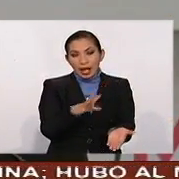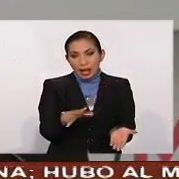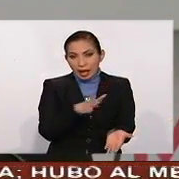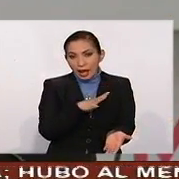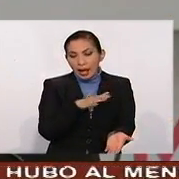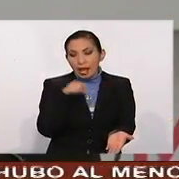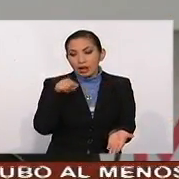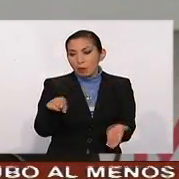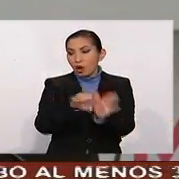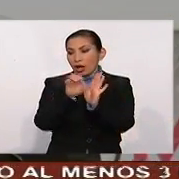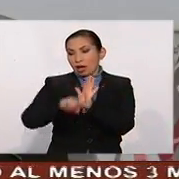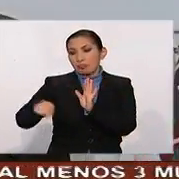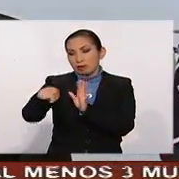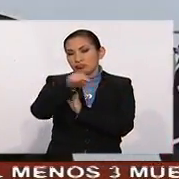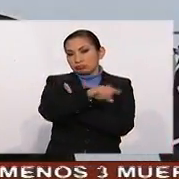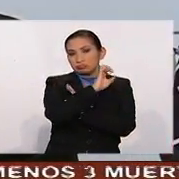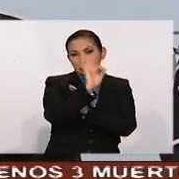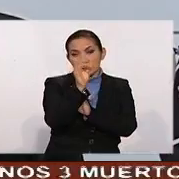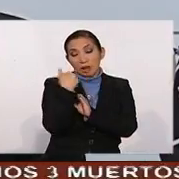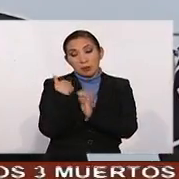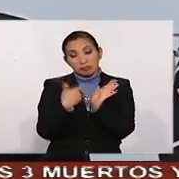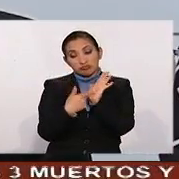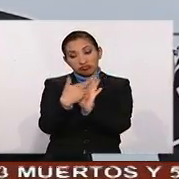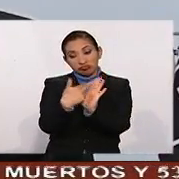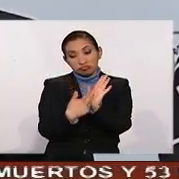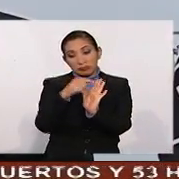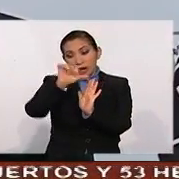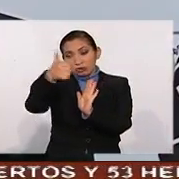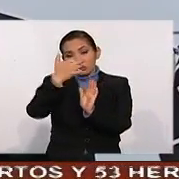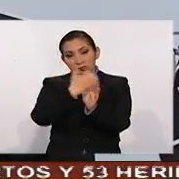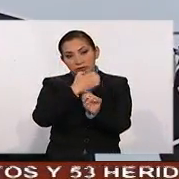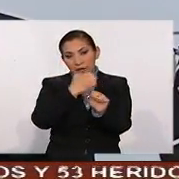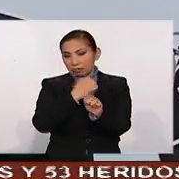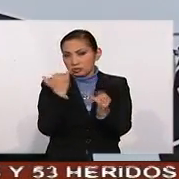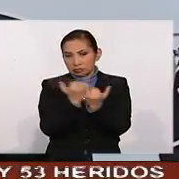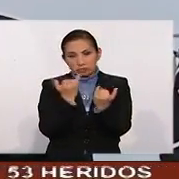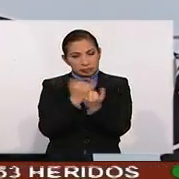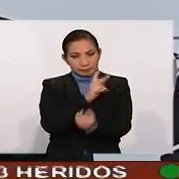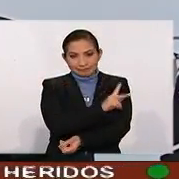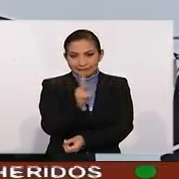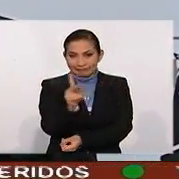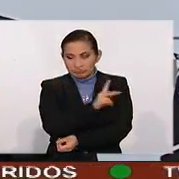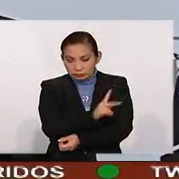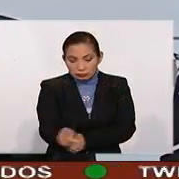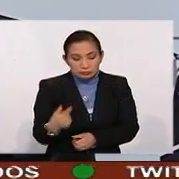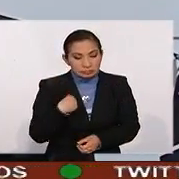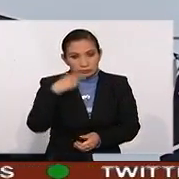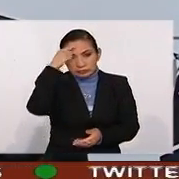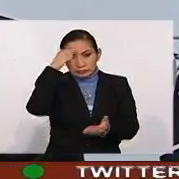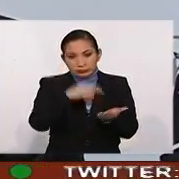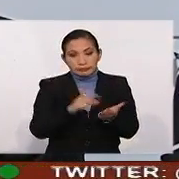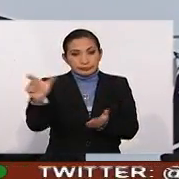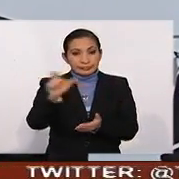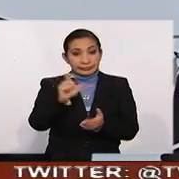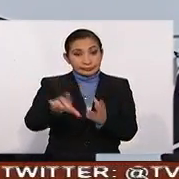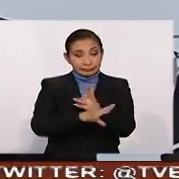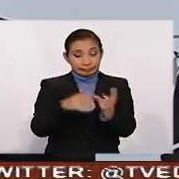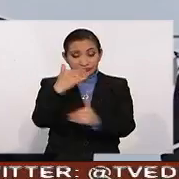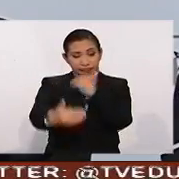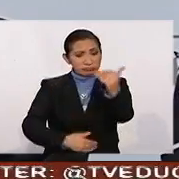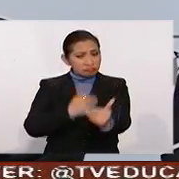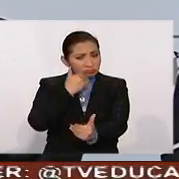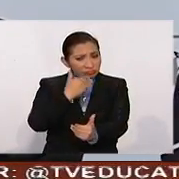precisamente como ejemplo y quizás como pauta para que otros estados funcionen de la misma manera. Me parece que cuando las cosas